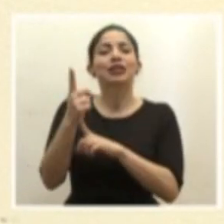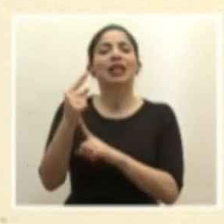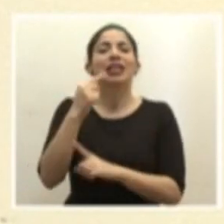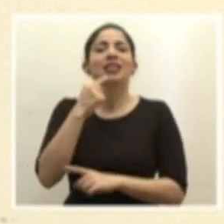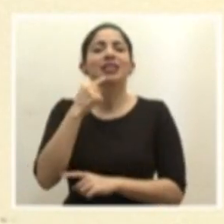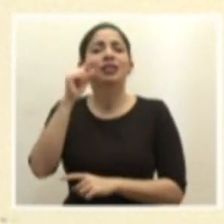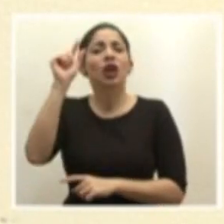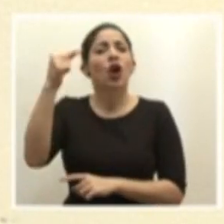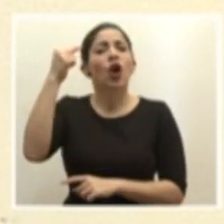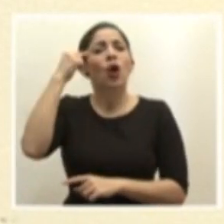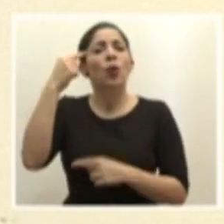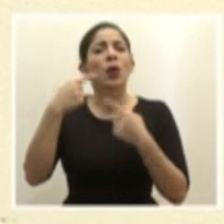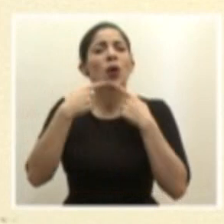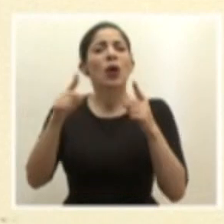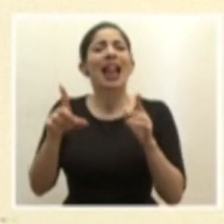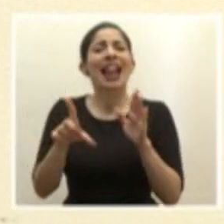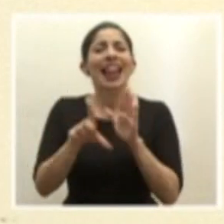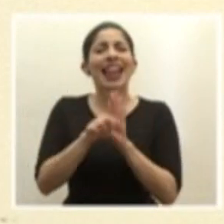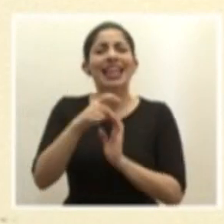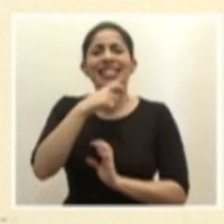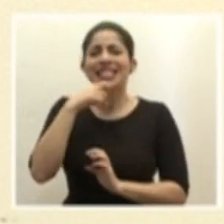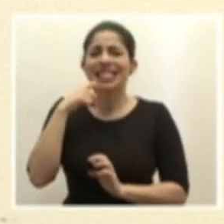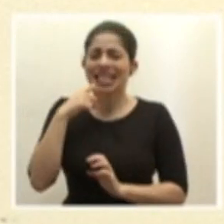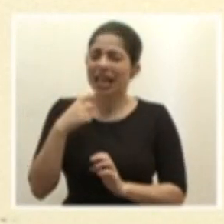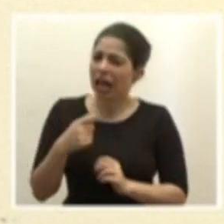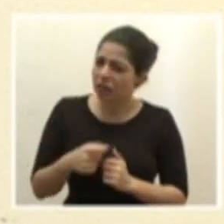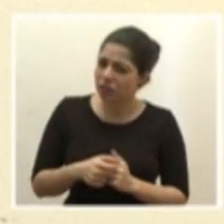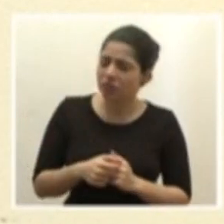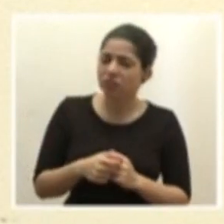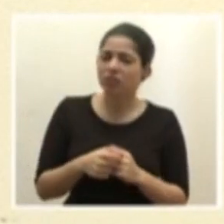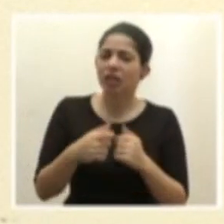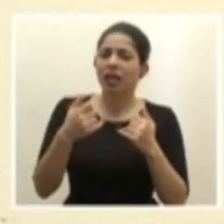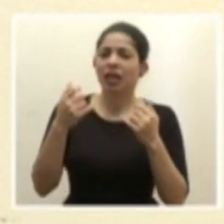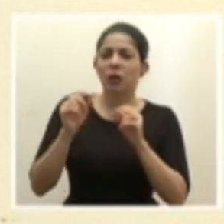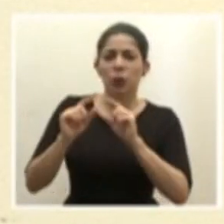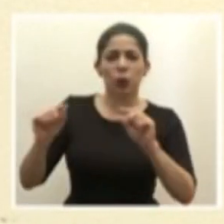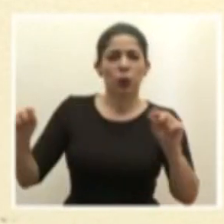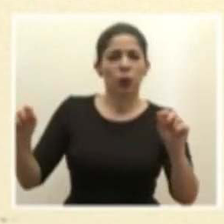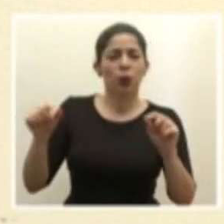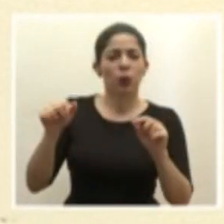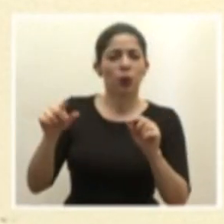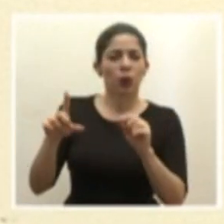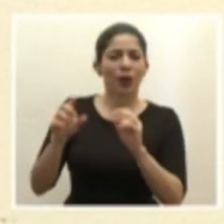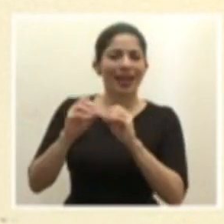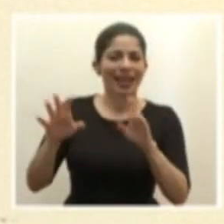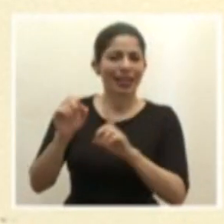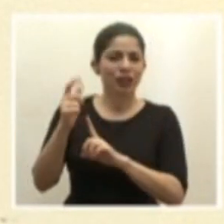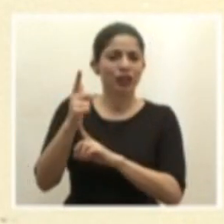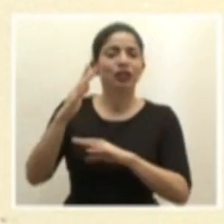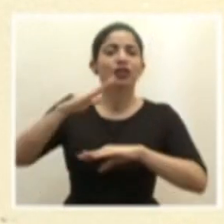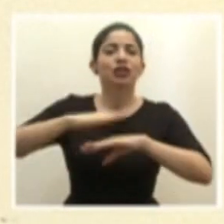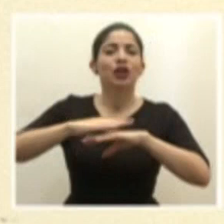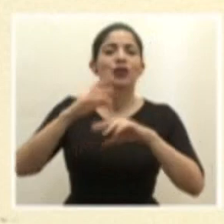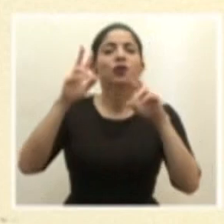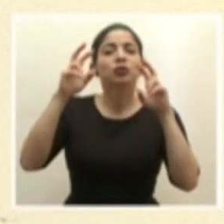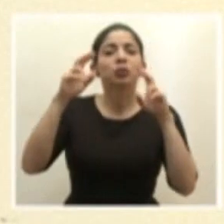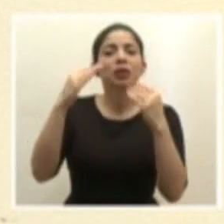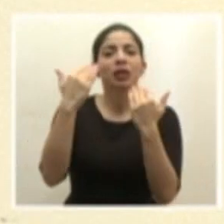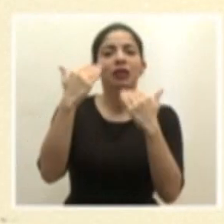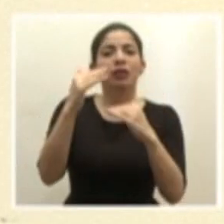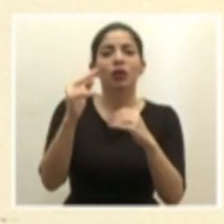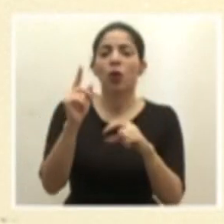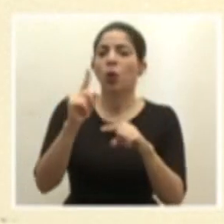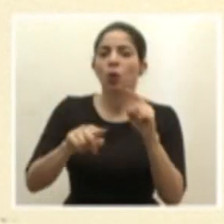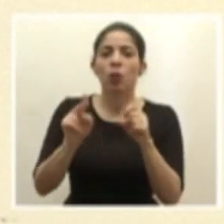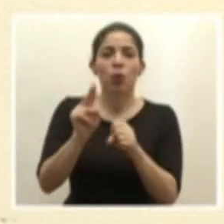de que el gobierno ha decretado una ley seca. Bueno, en este momento, y me hablo de ley seca referente a la restricción del consumo de